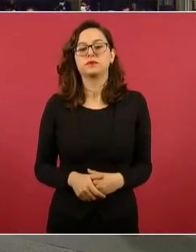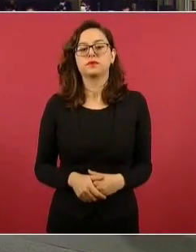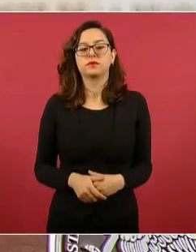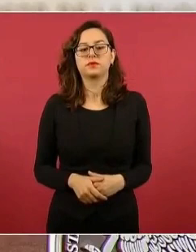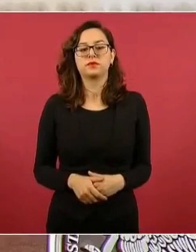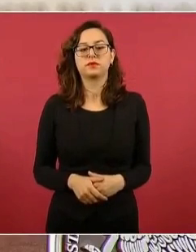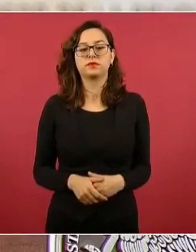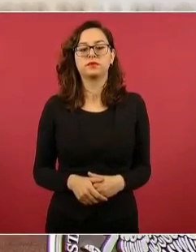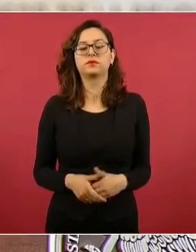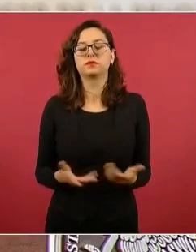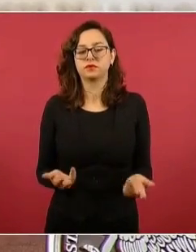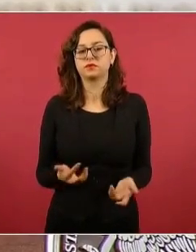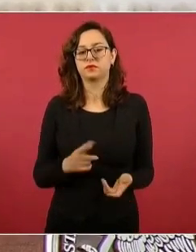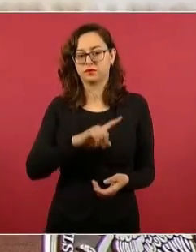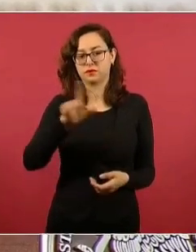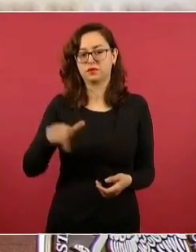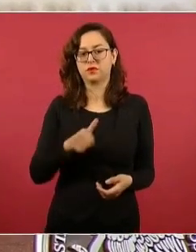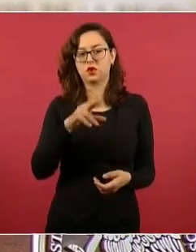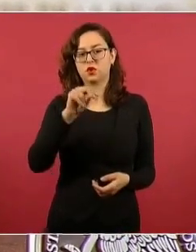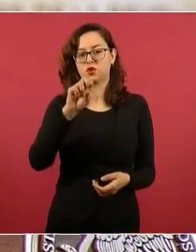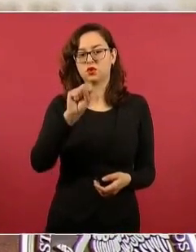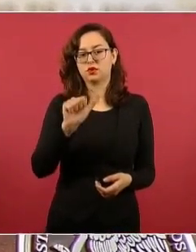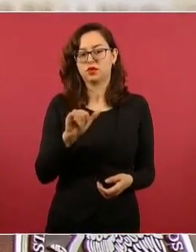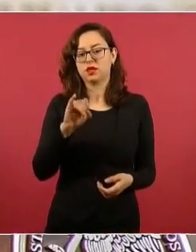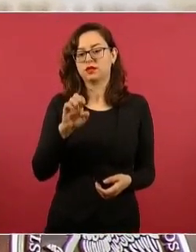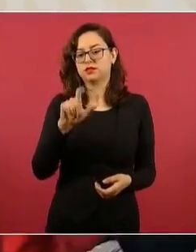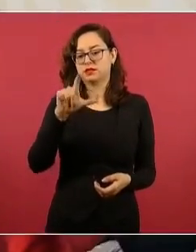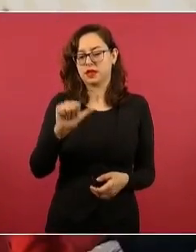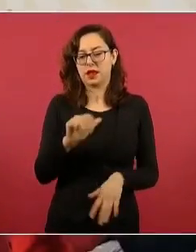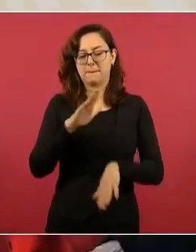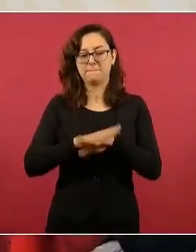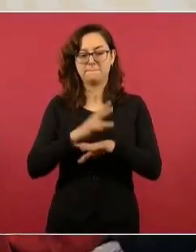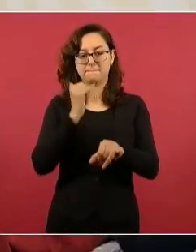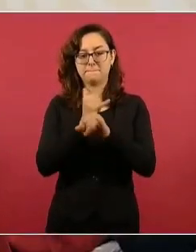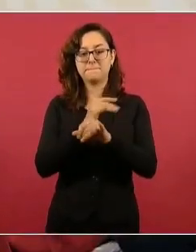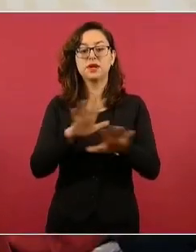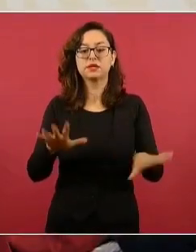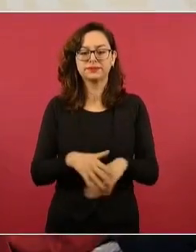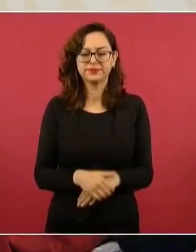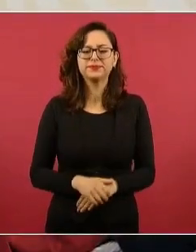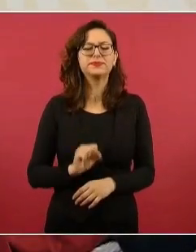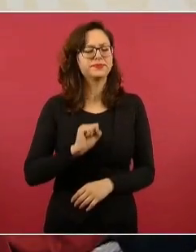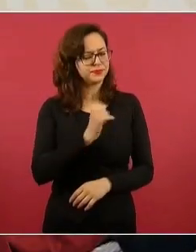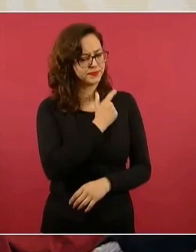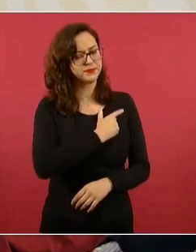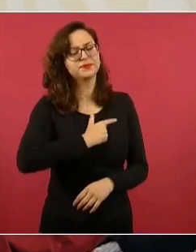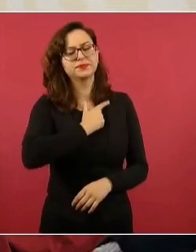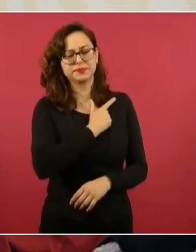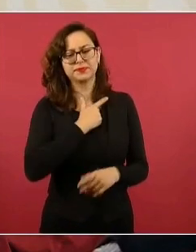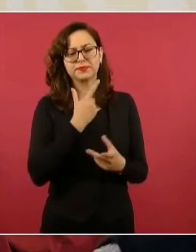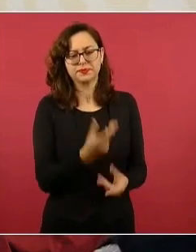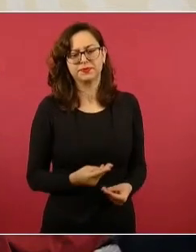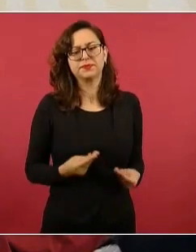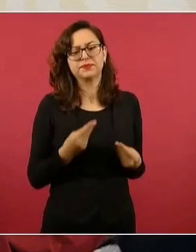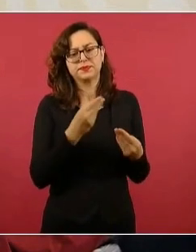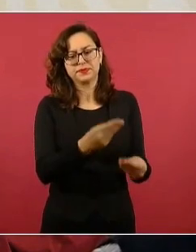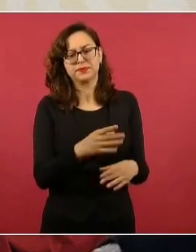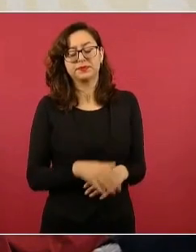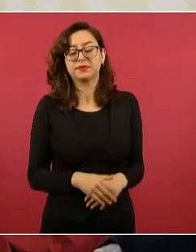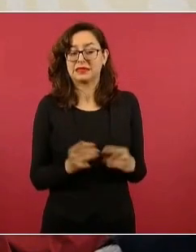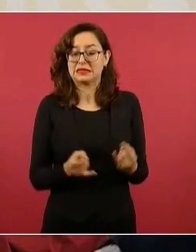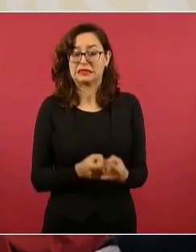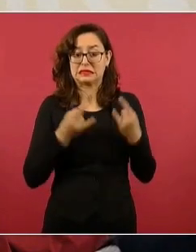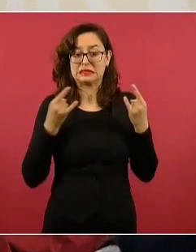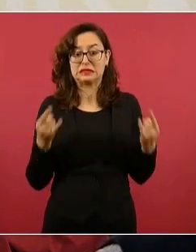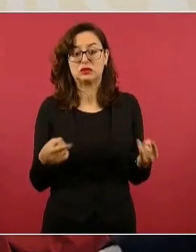Rosa Isela Rodríguez va a informarles. Sí, con todo el gusto del mundo se lo hago llegar. En este caso en específico, este caso fue